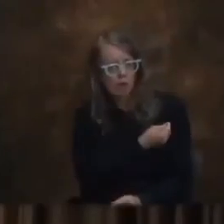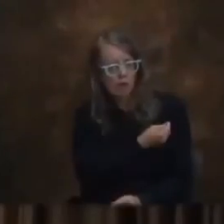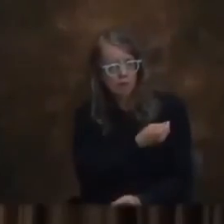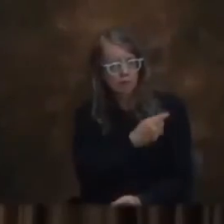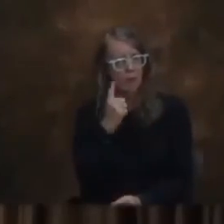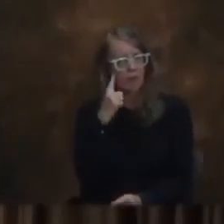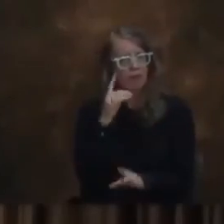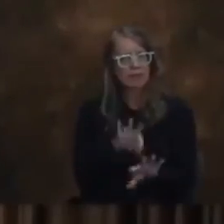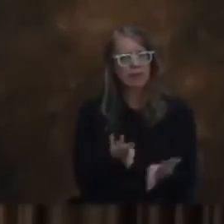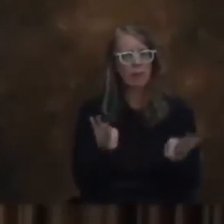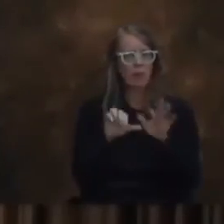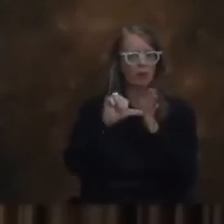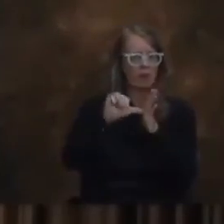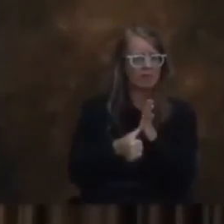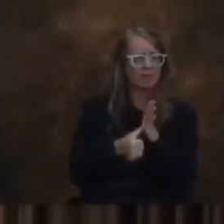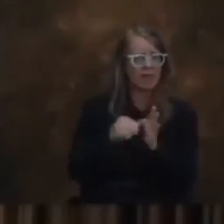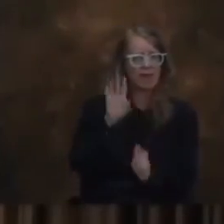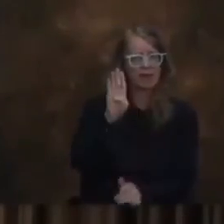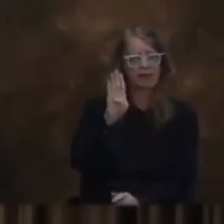las vacunas adicionales